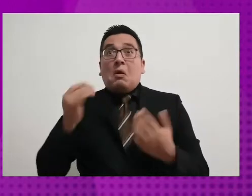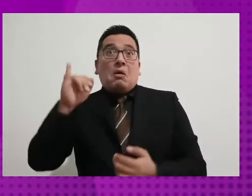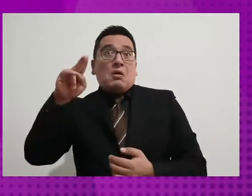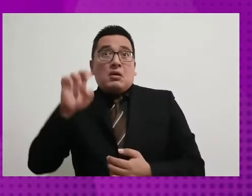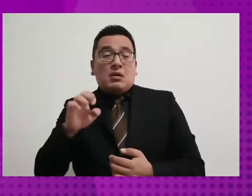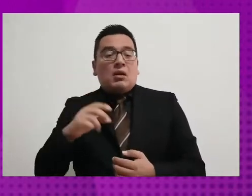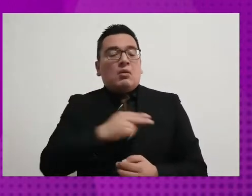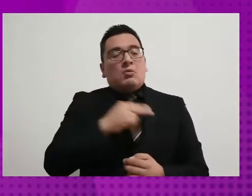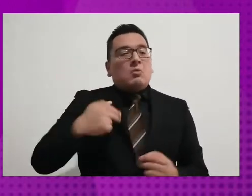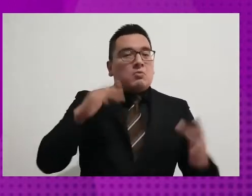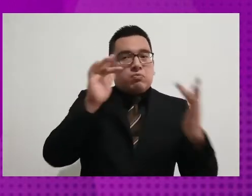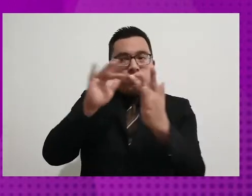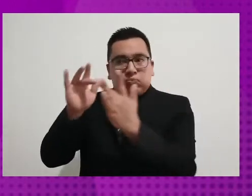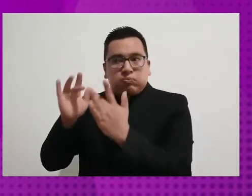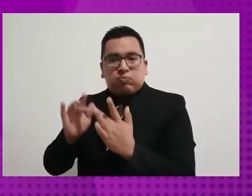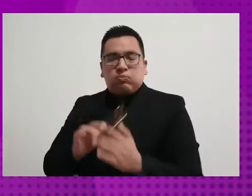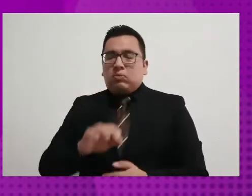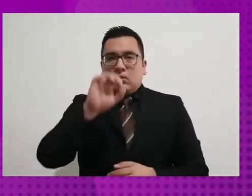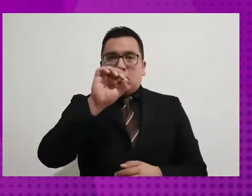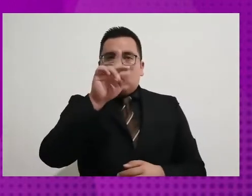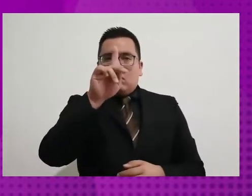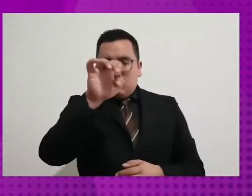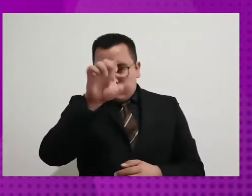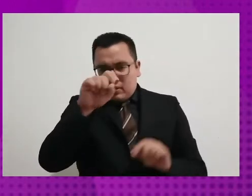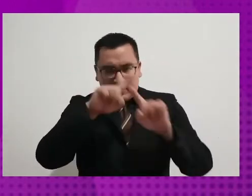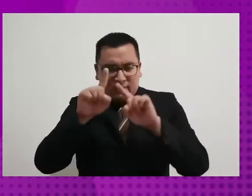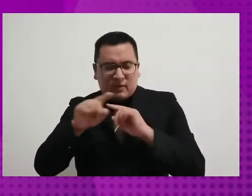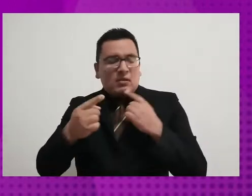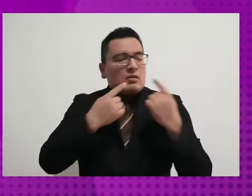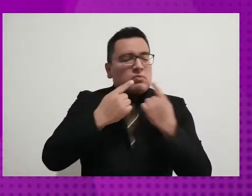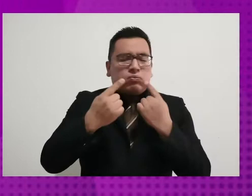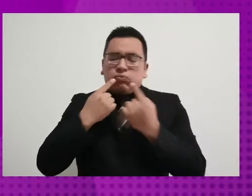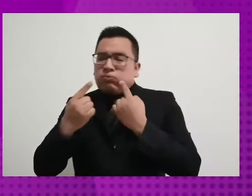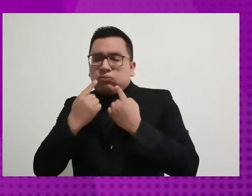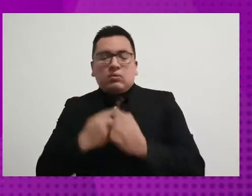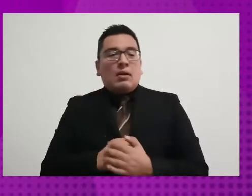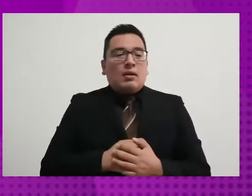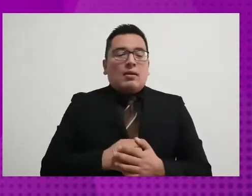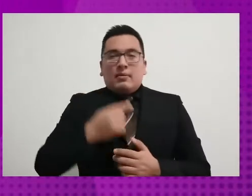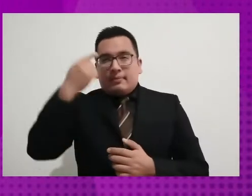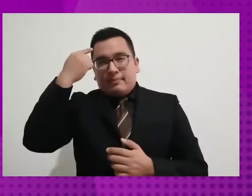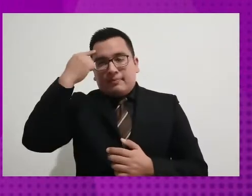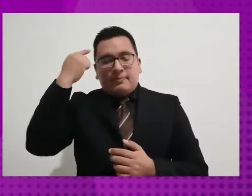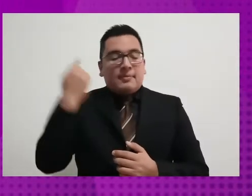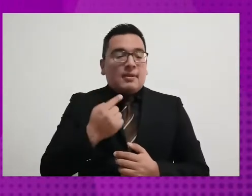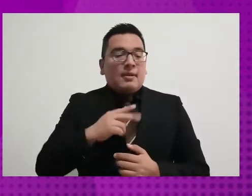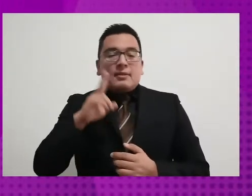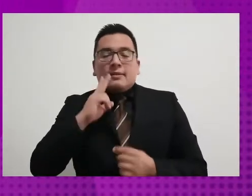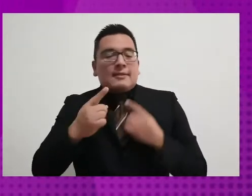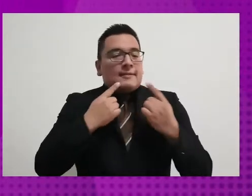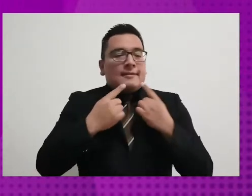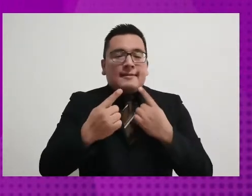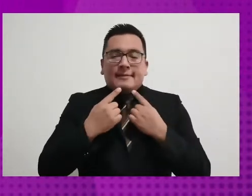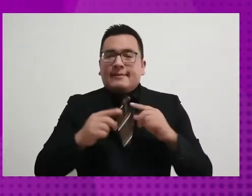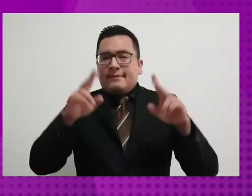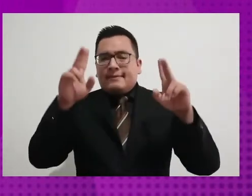estatales electorales, con las autoridades jurisdiccionales también locales, las administrativas. Creemos que es un tema que estamos discutiendo,